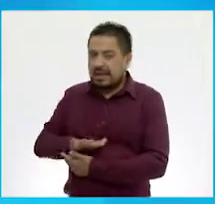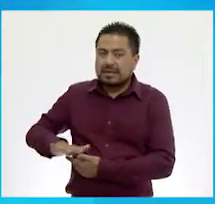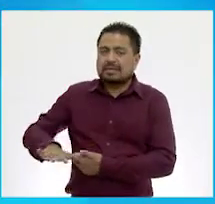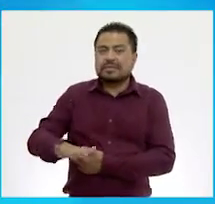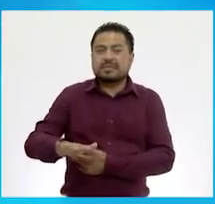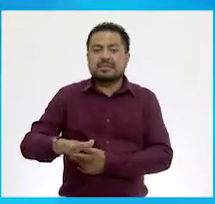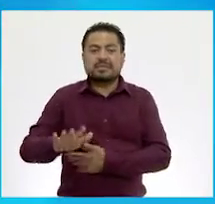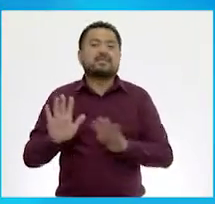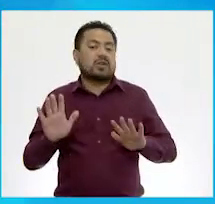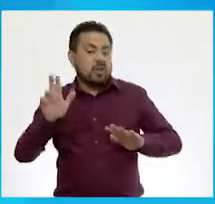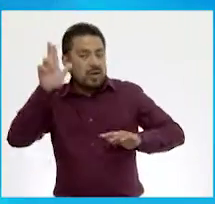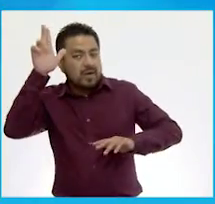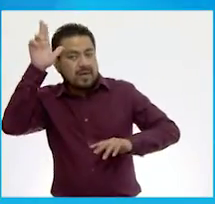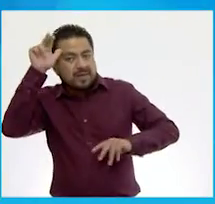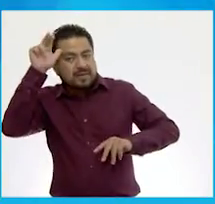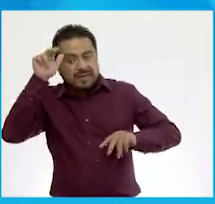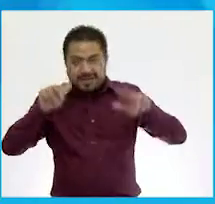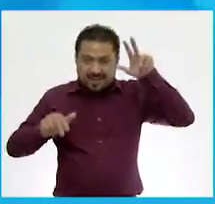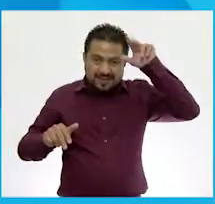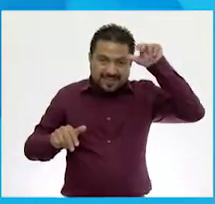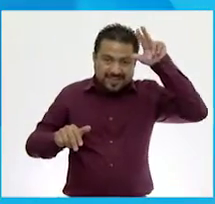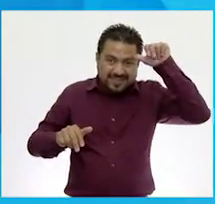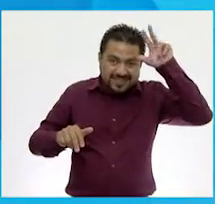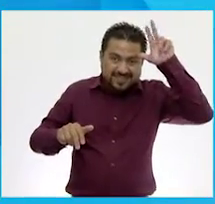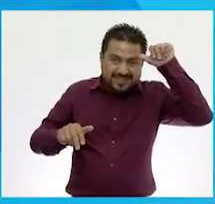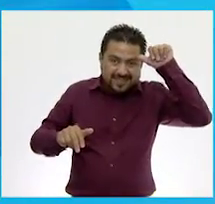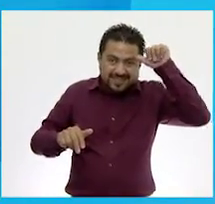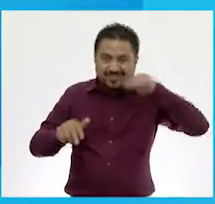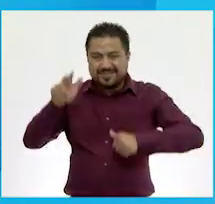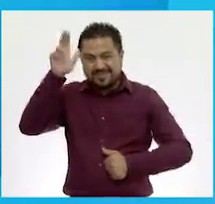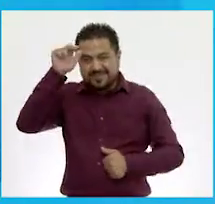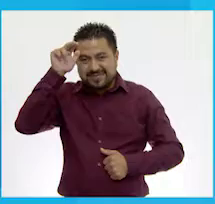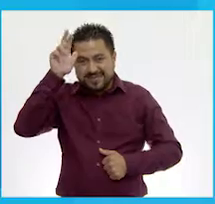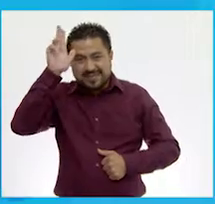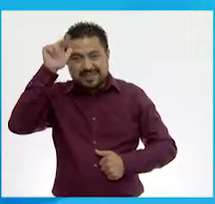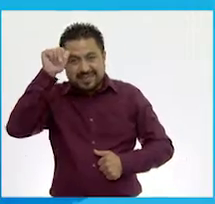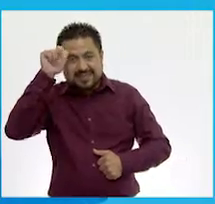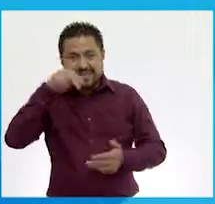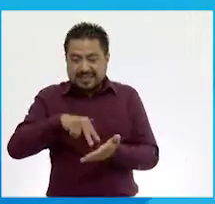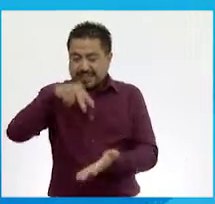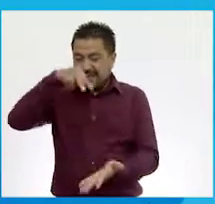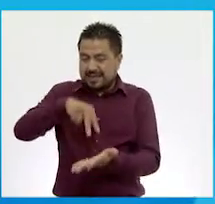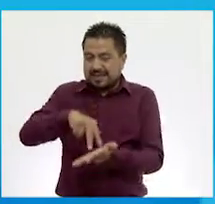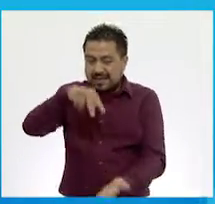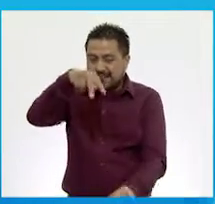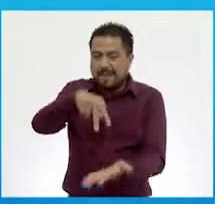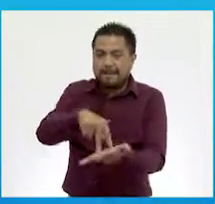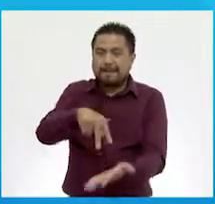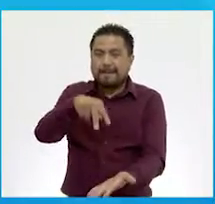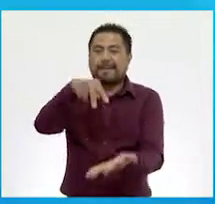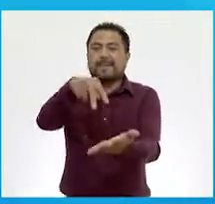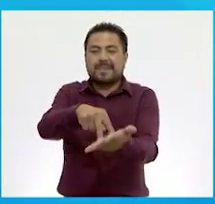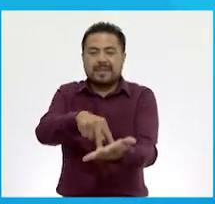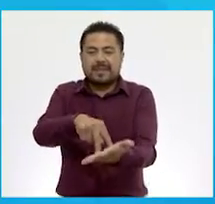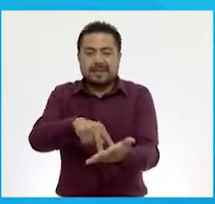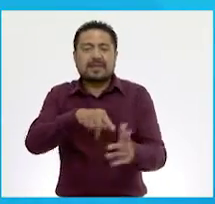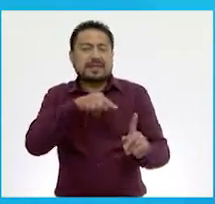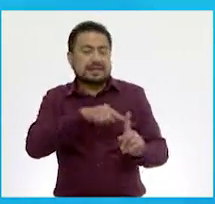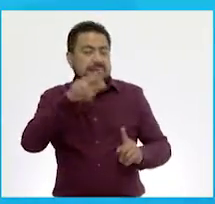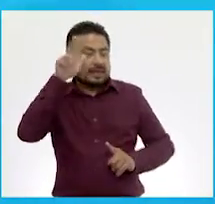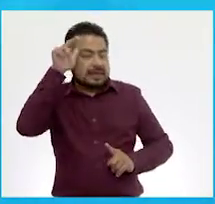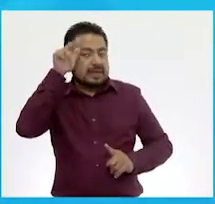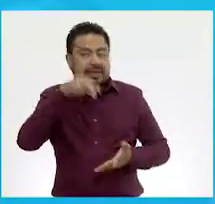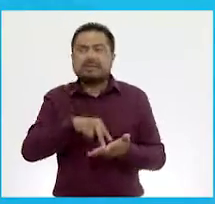jardín. Conejito, conejito, conejito saltarín, con un